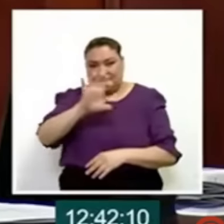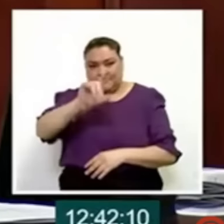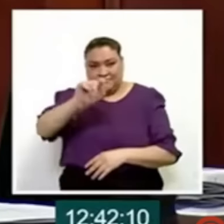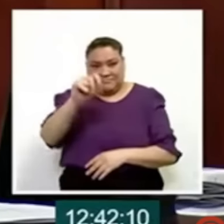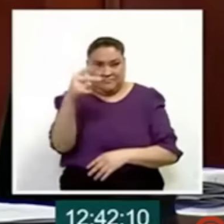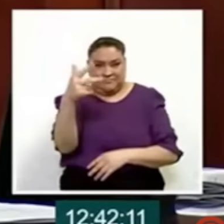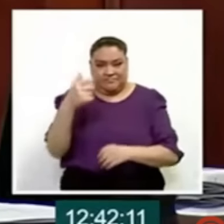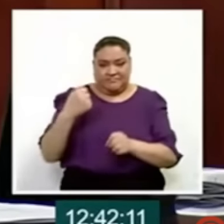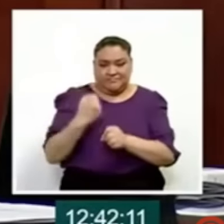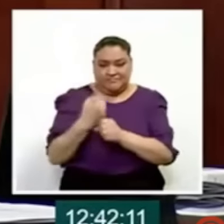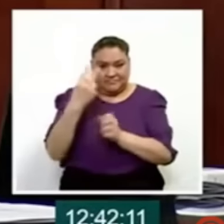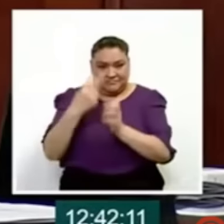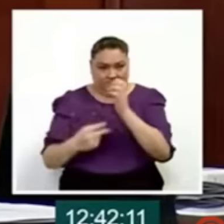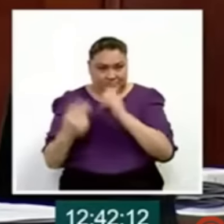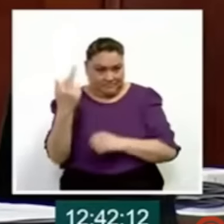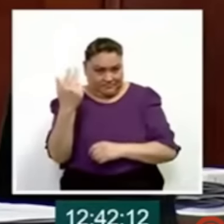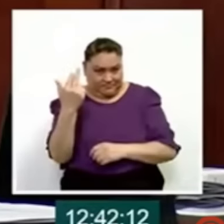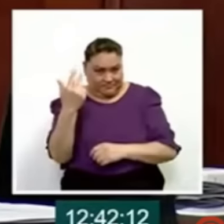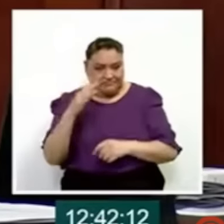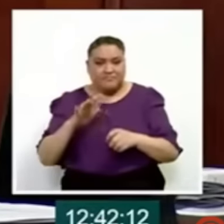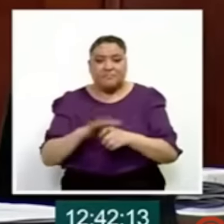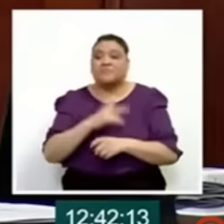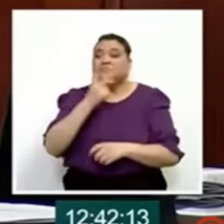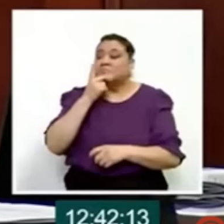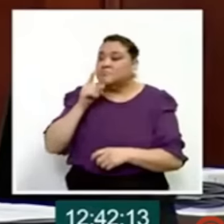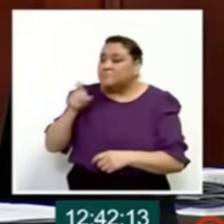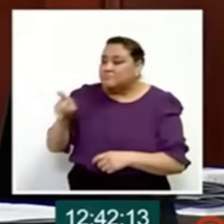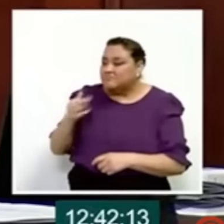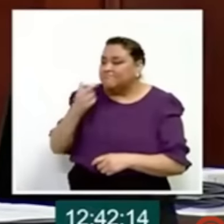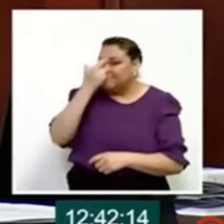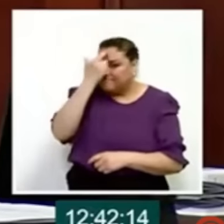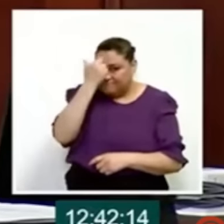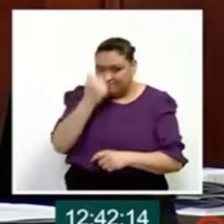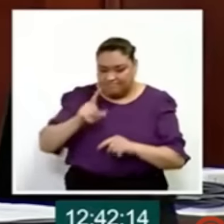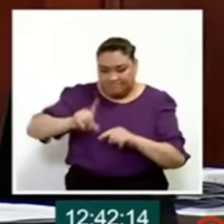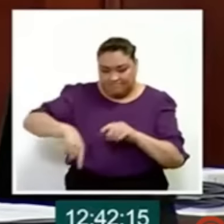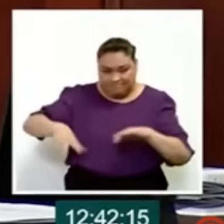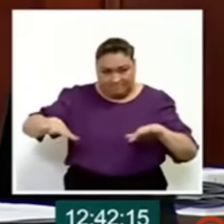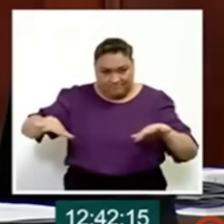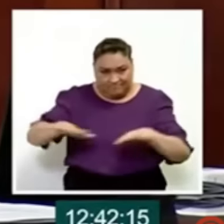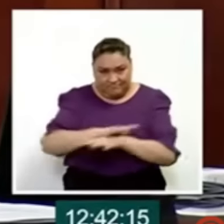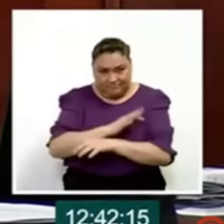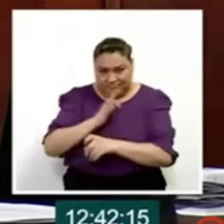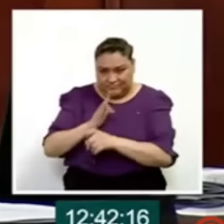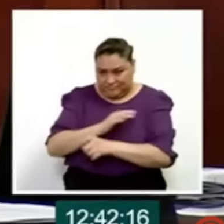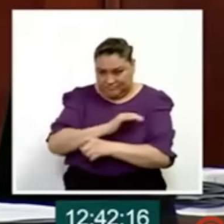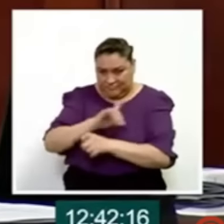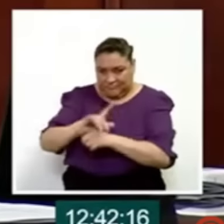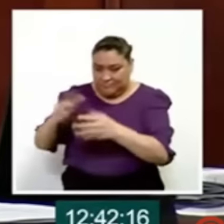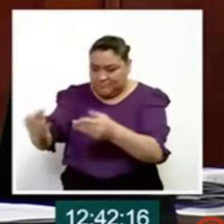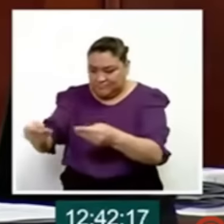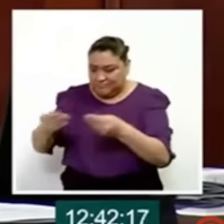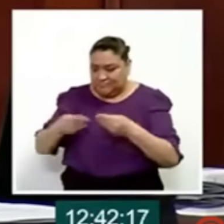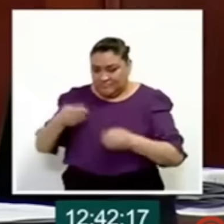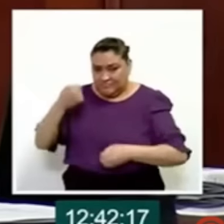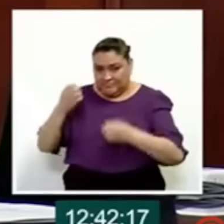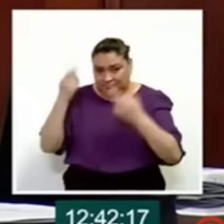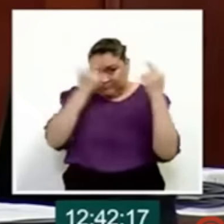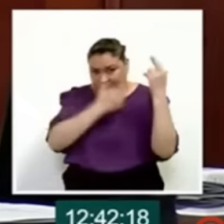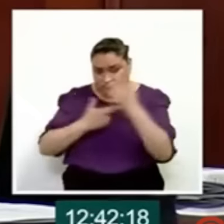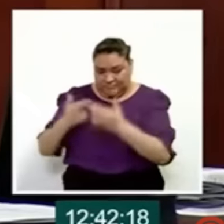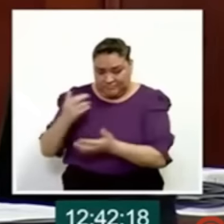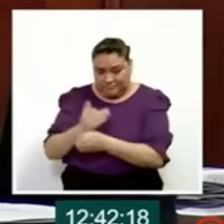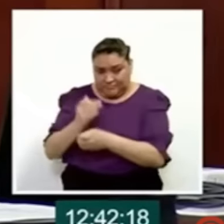importante para un país, para un estado, y por lo tanto solo se va a dedicar a algunos asuntos que realmente